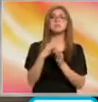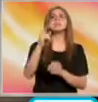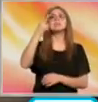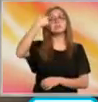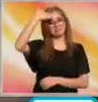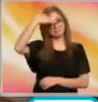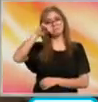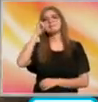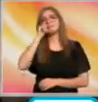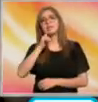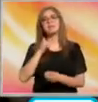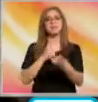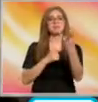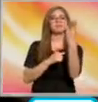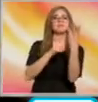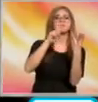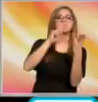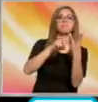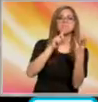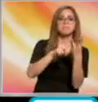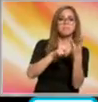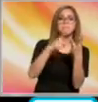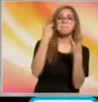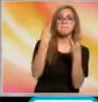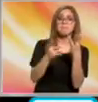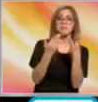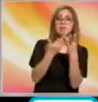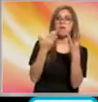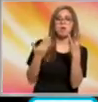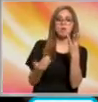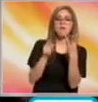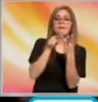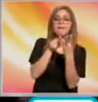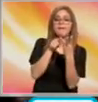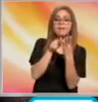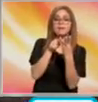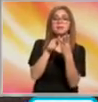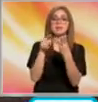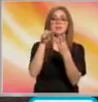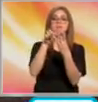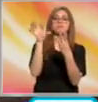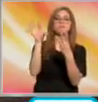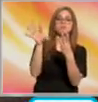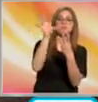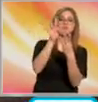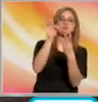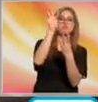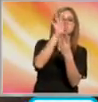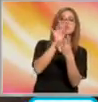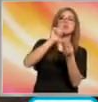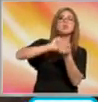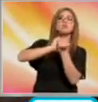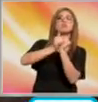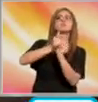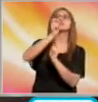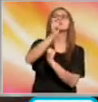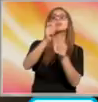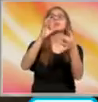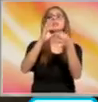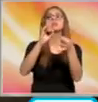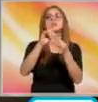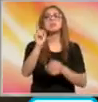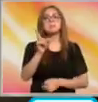tercero que en esta ocasión es el que les hace reflejar sus miedos. Es una